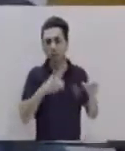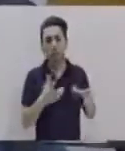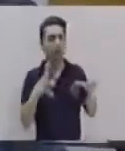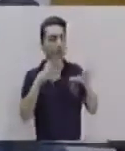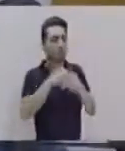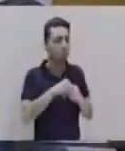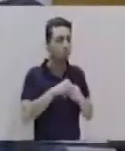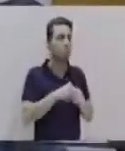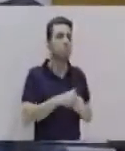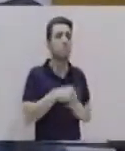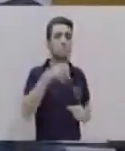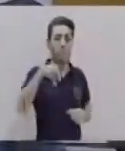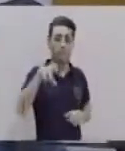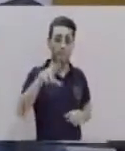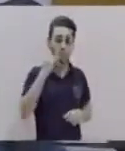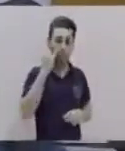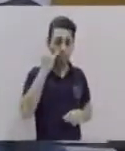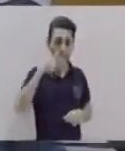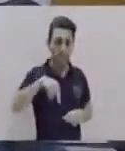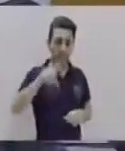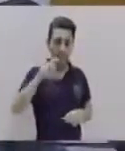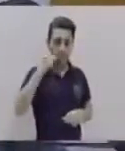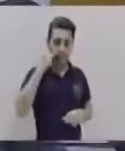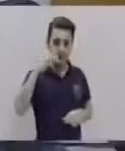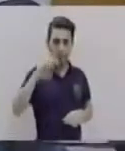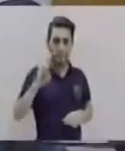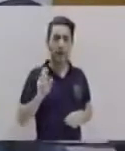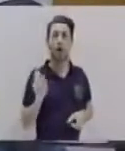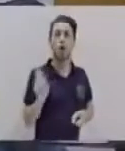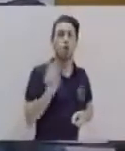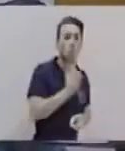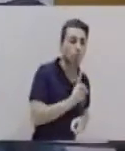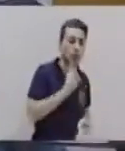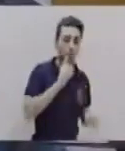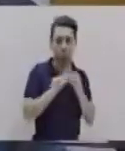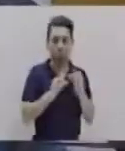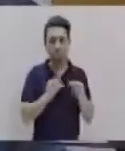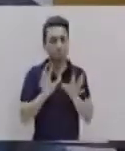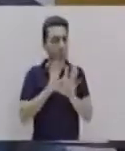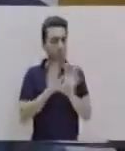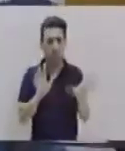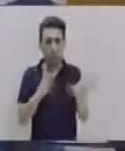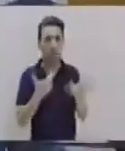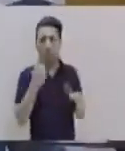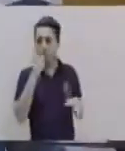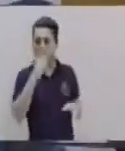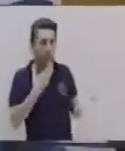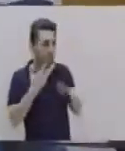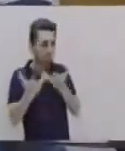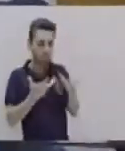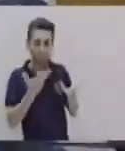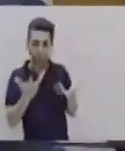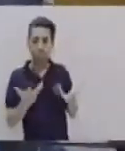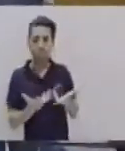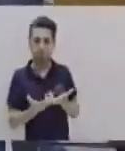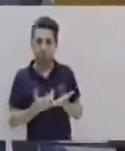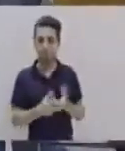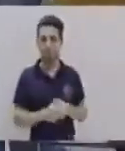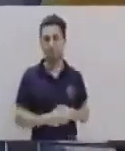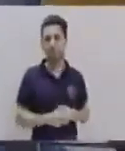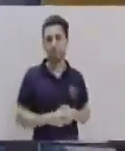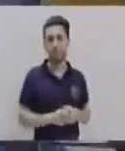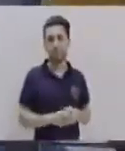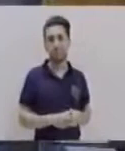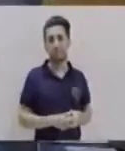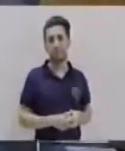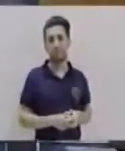pero en ningún momento el príncipe de Verona interactúa o aparece en la historia. Solo se sabe de su presencia, pero nunca tiene un diálogo